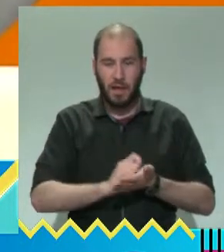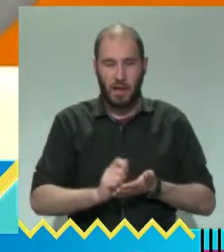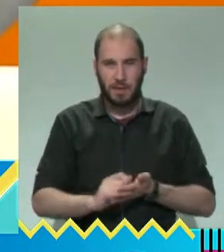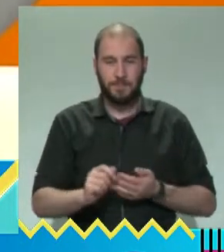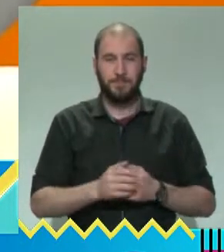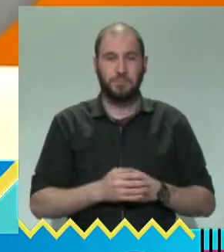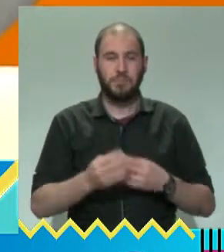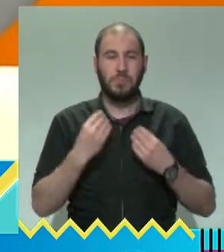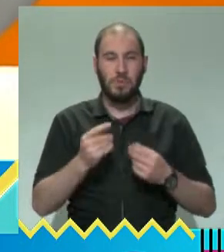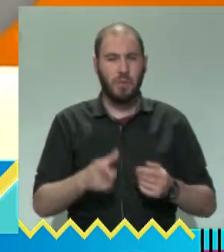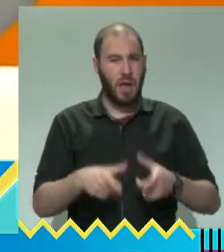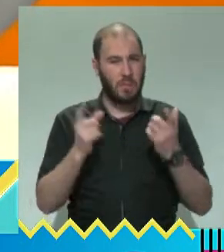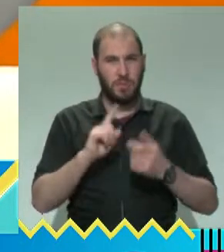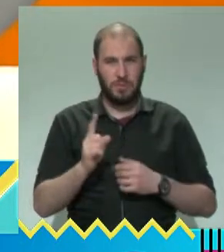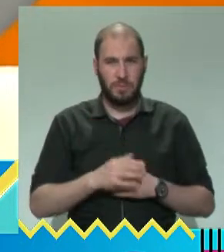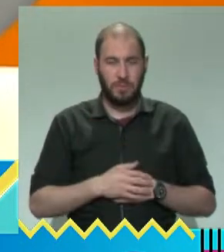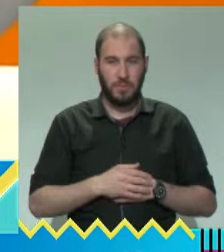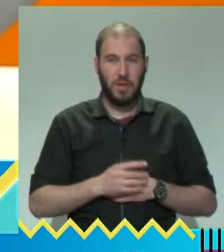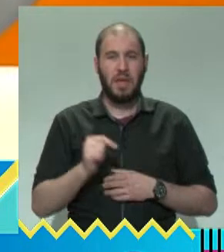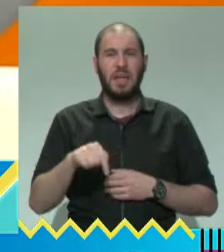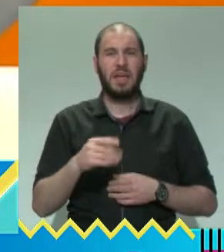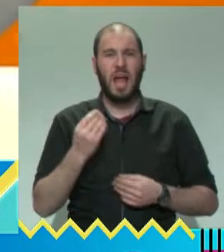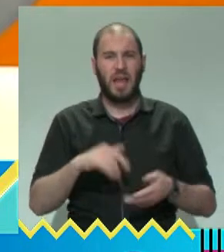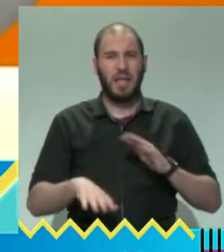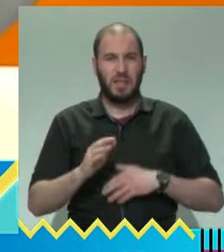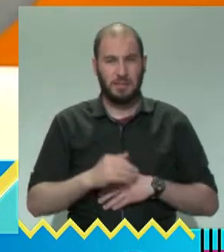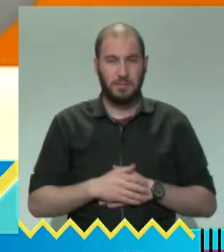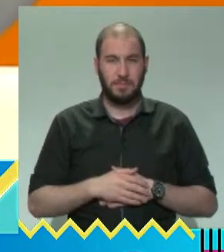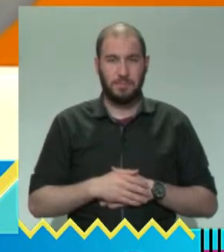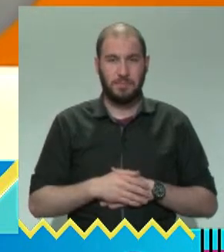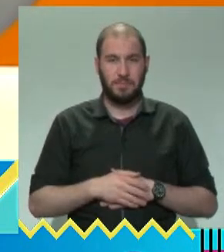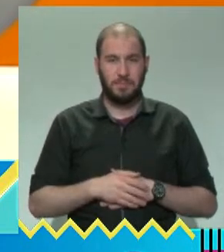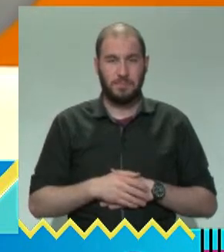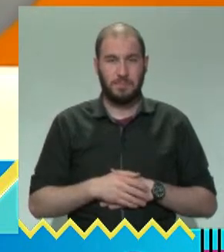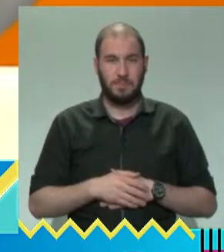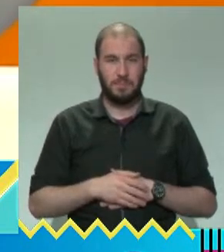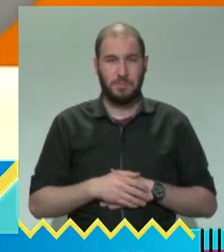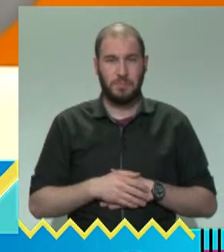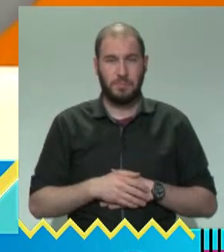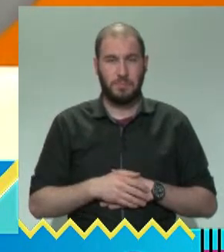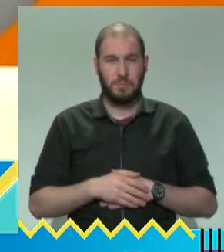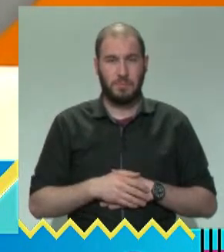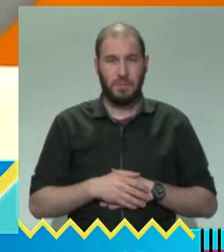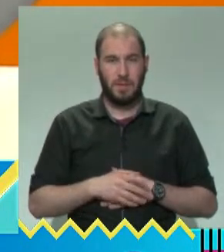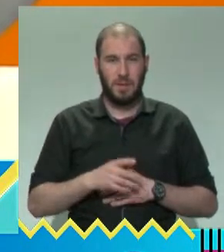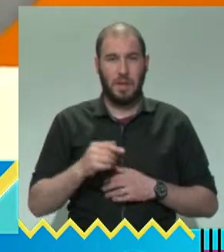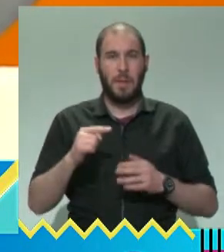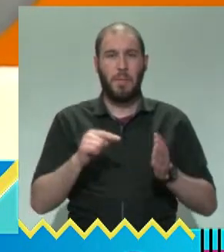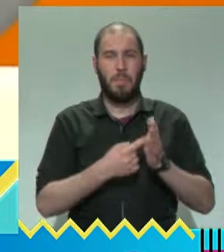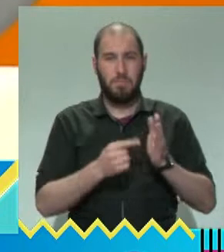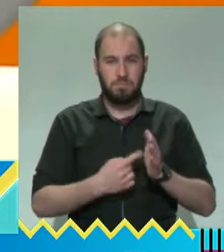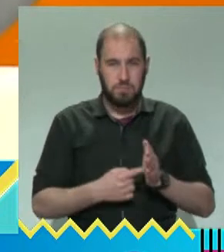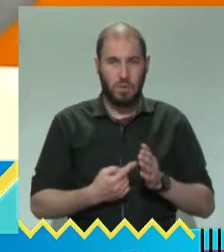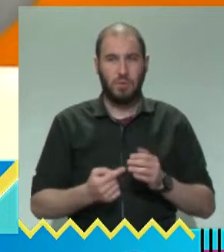cómo ve el árbol. Entonces lo que estamos haciendo en este momento es pasando a ítems y